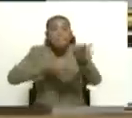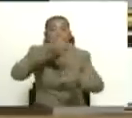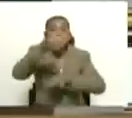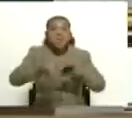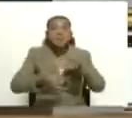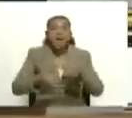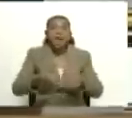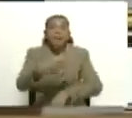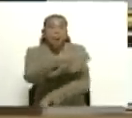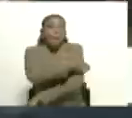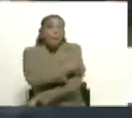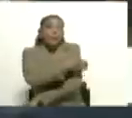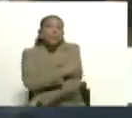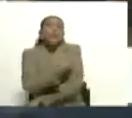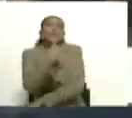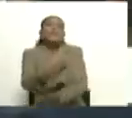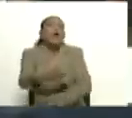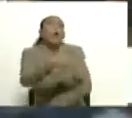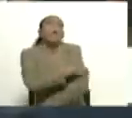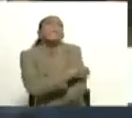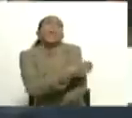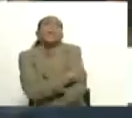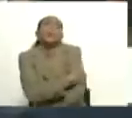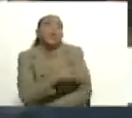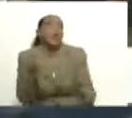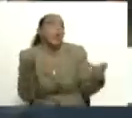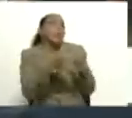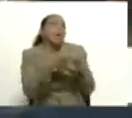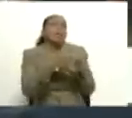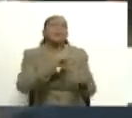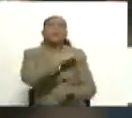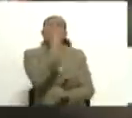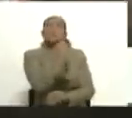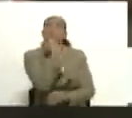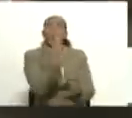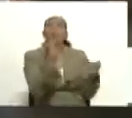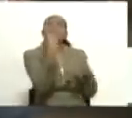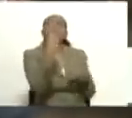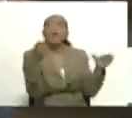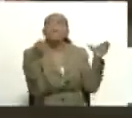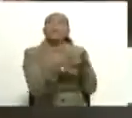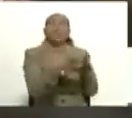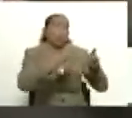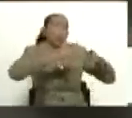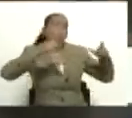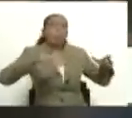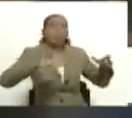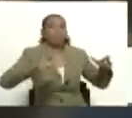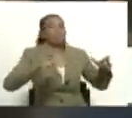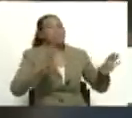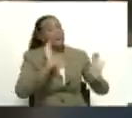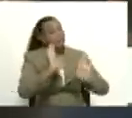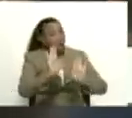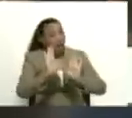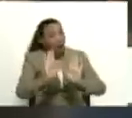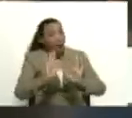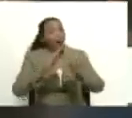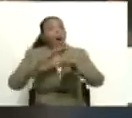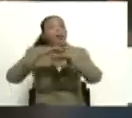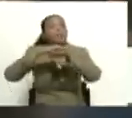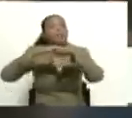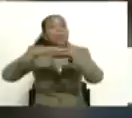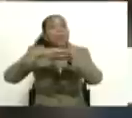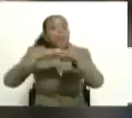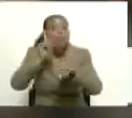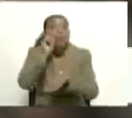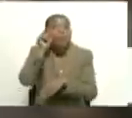la oposición, que acá hay una sola, que hay una sola oposición. Y yo le vengo a decir a